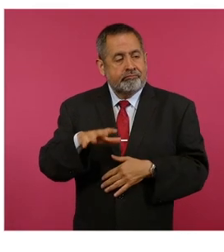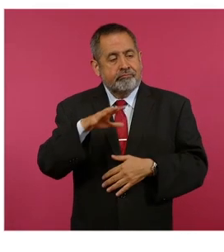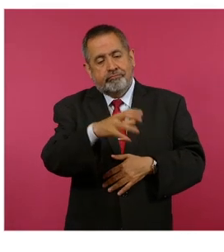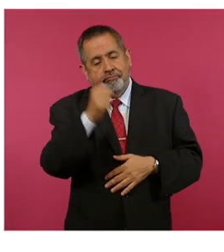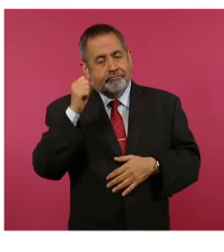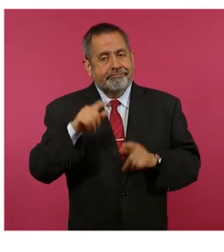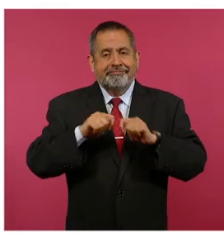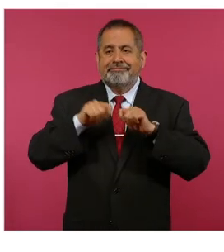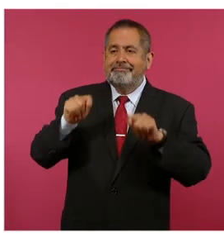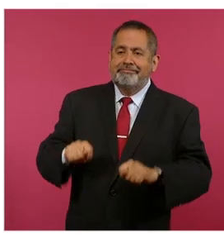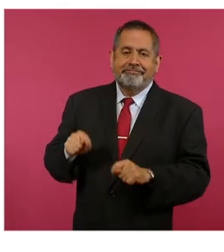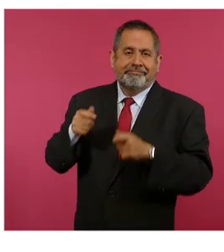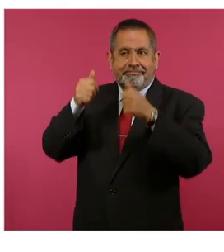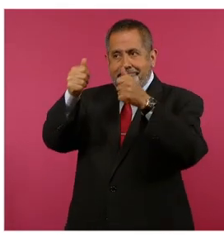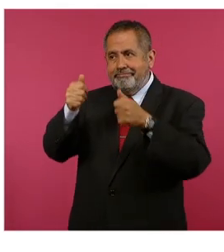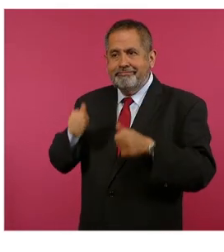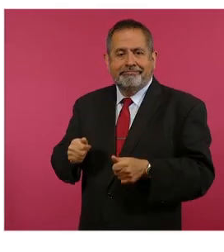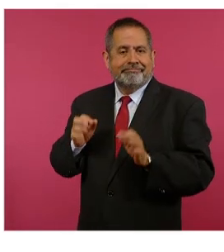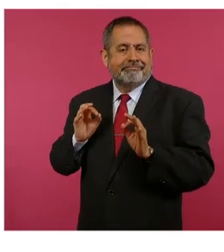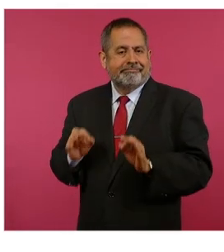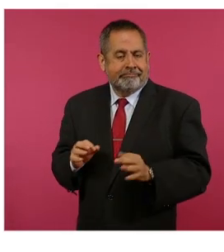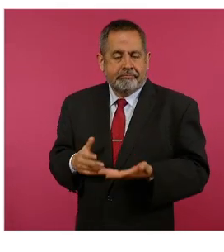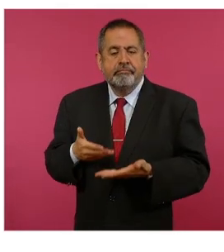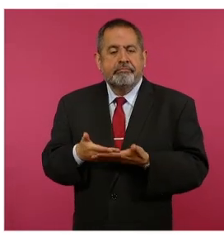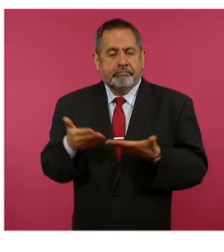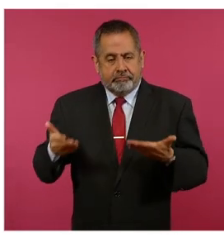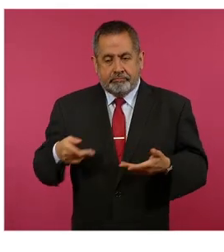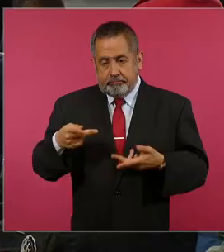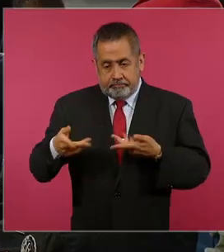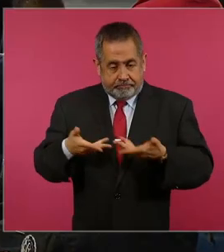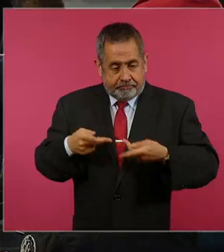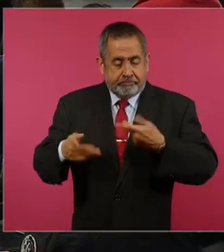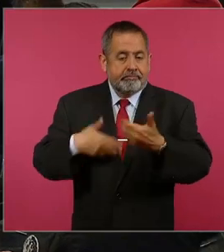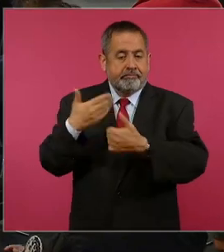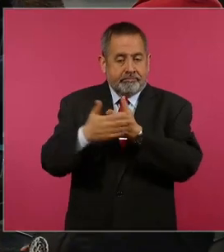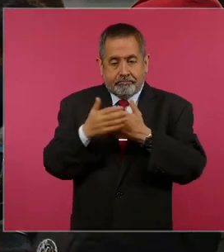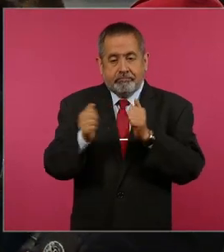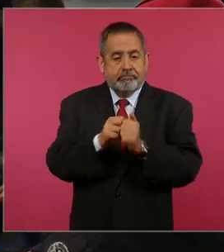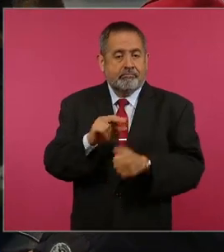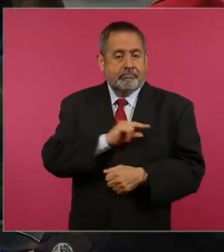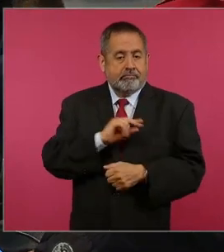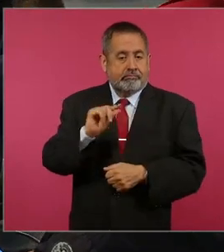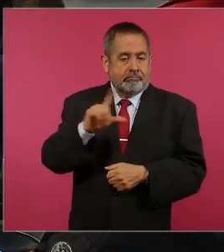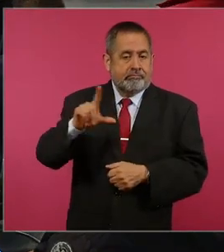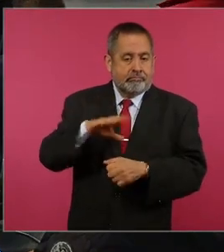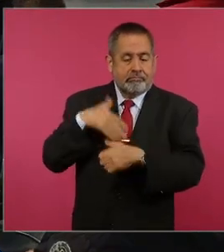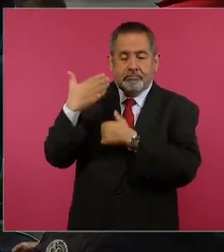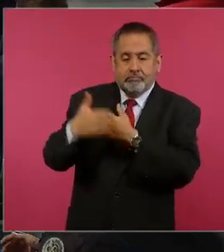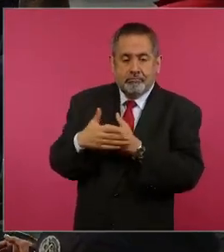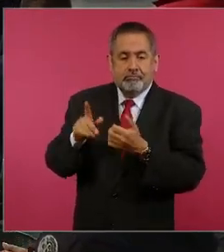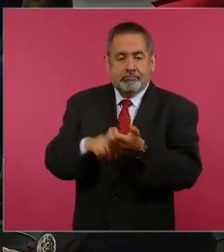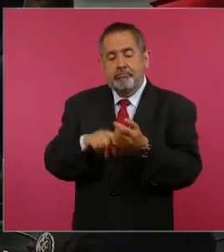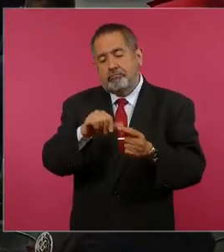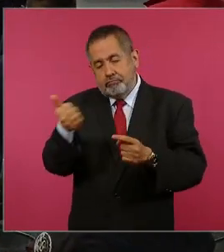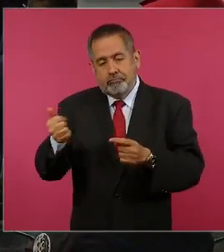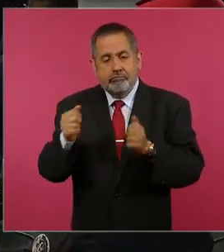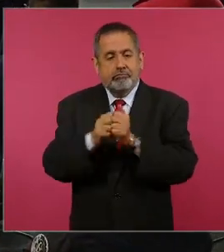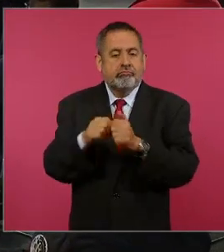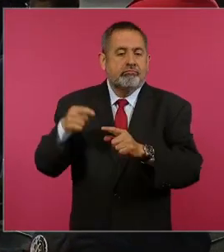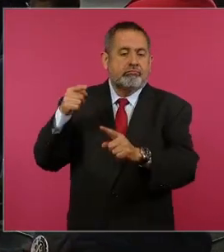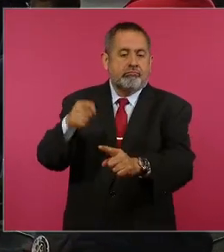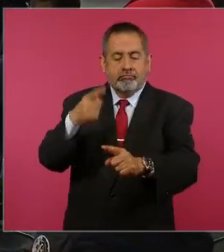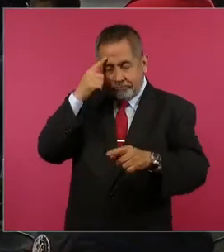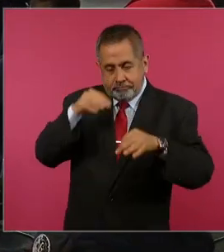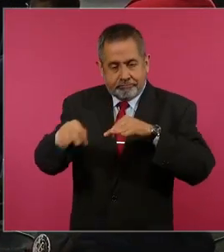su título y algunos están preparando para el examen de especialidades y otros ya ubicados